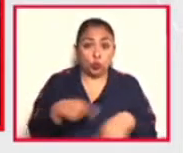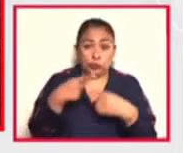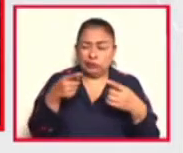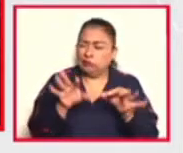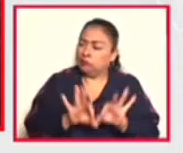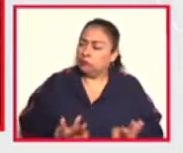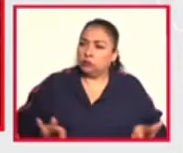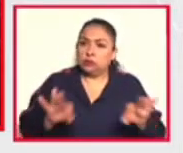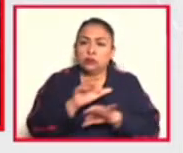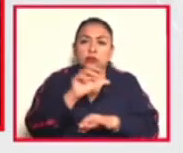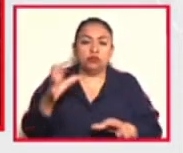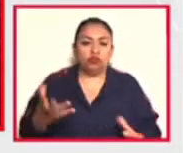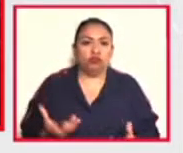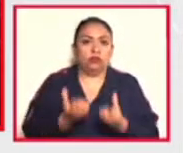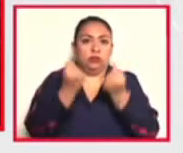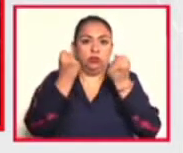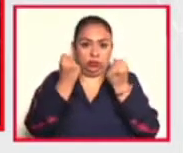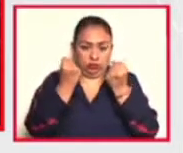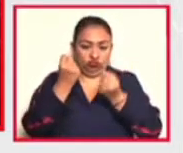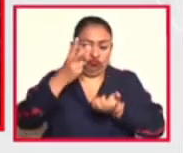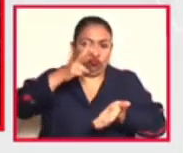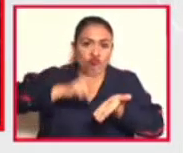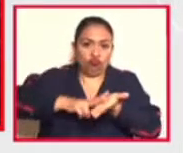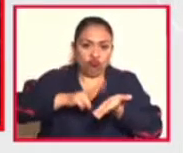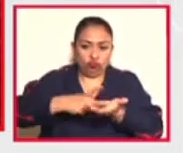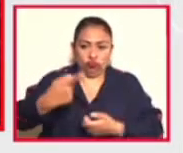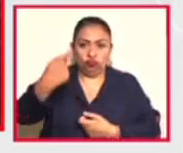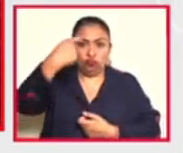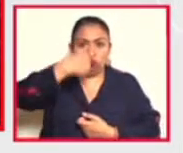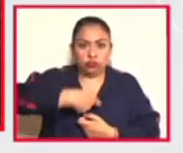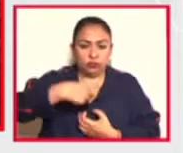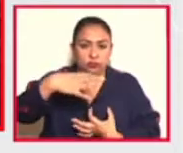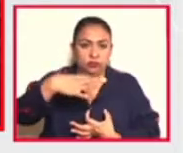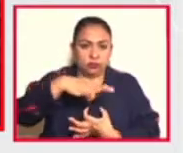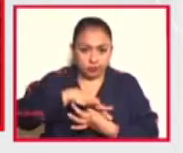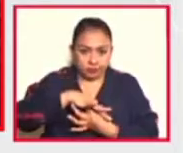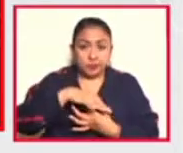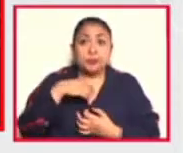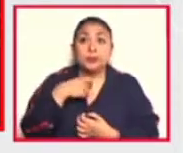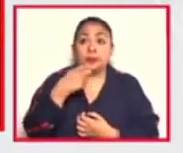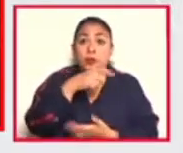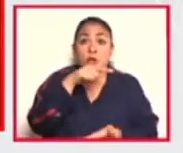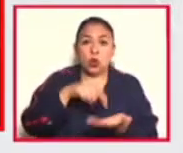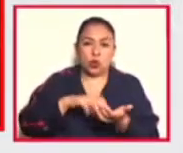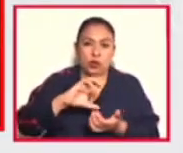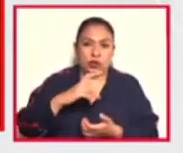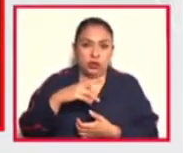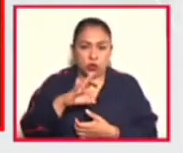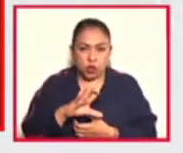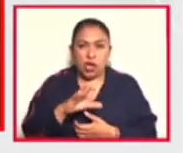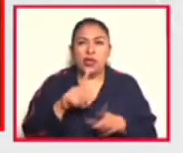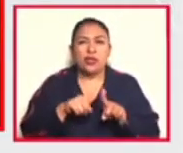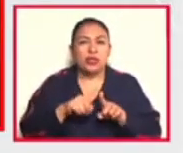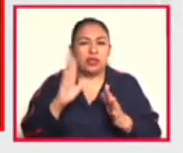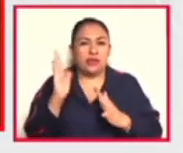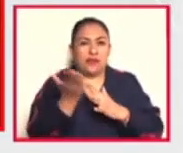en la recuperación y revaloración de identidad. Esa zona Chuj está dividida por la